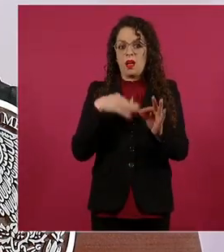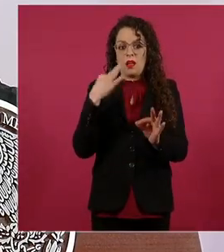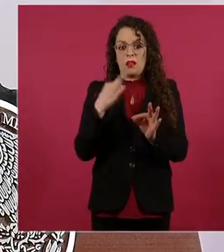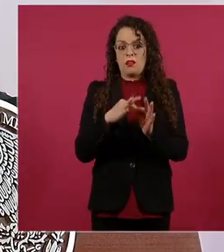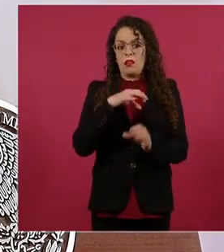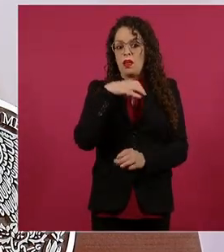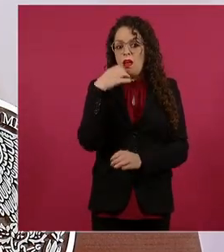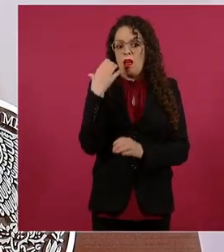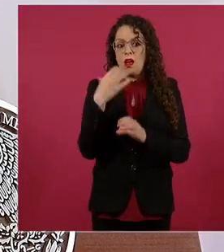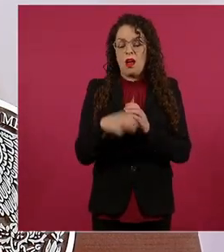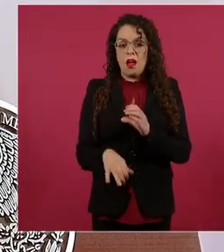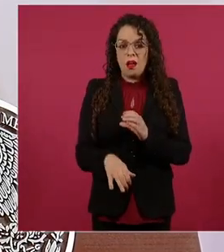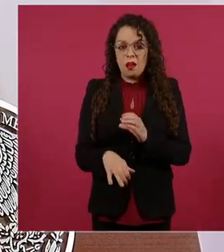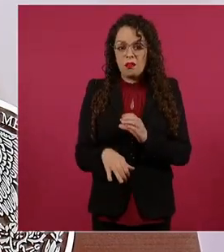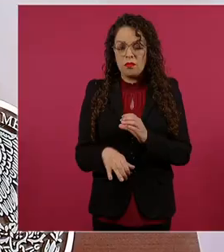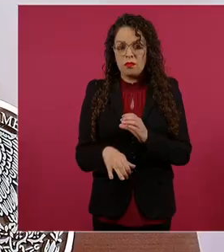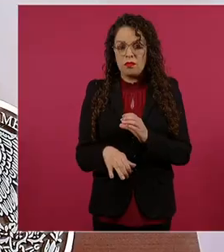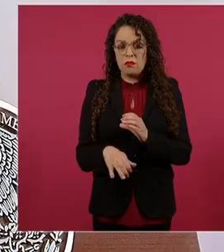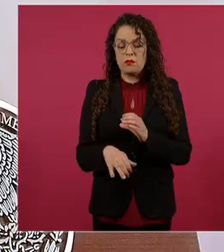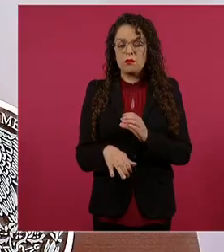teníamos un problema